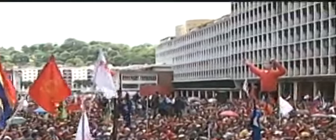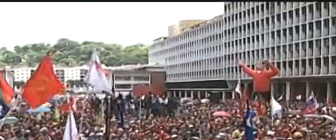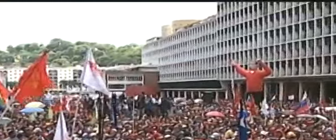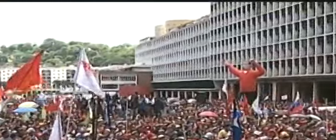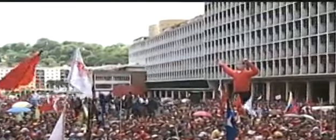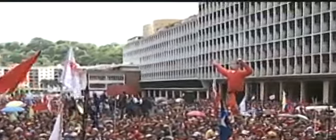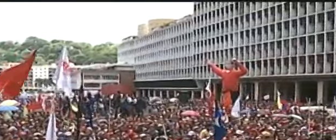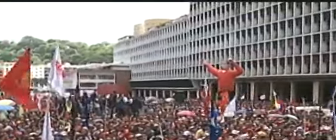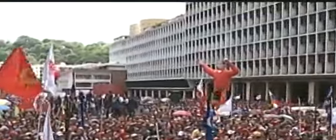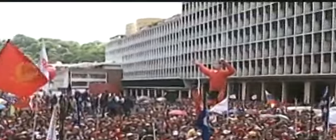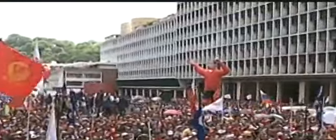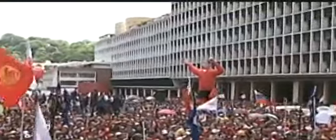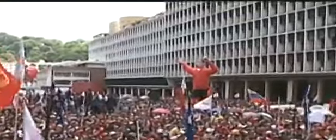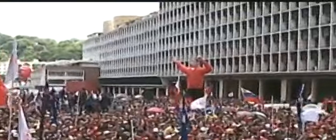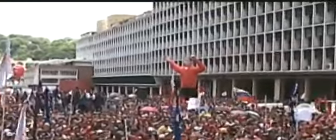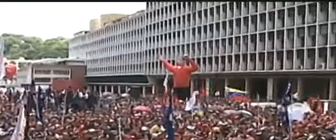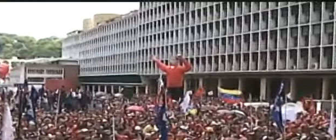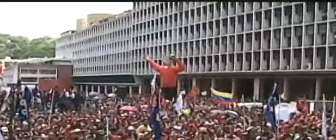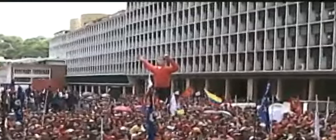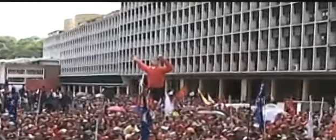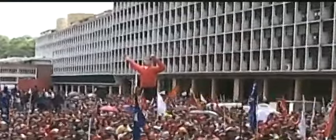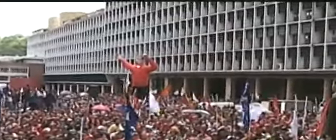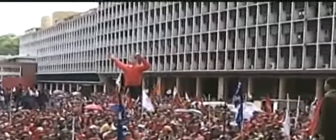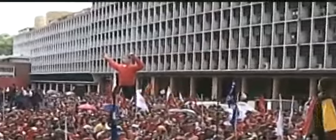a Redes,